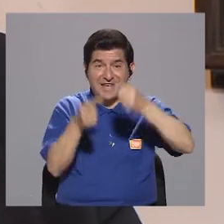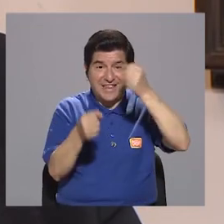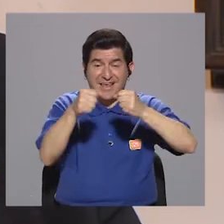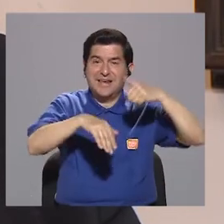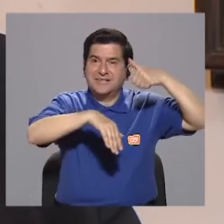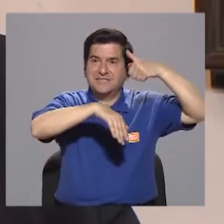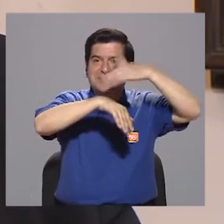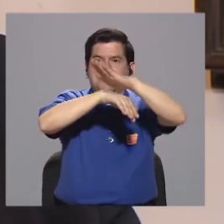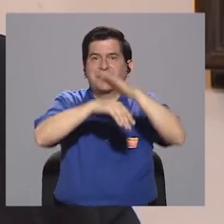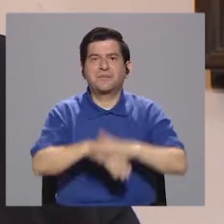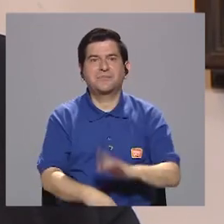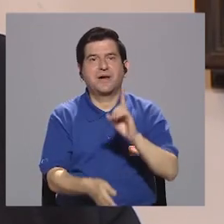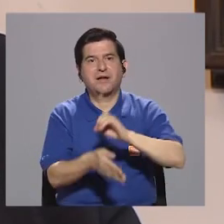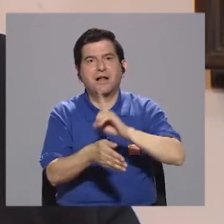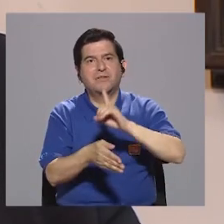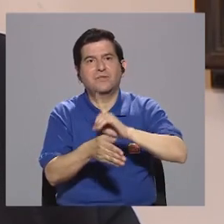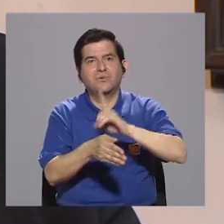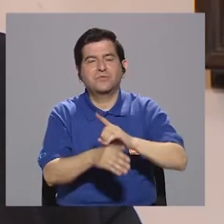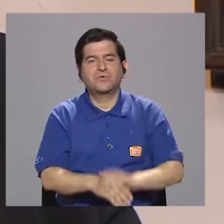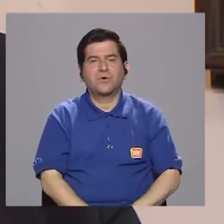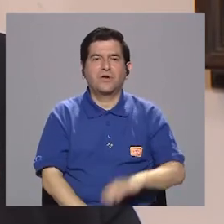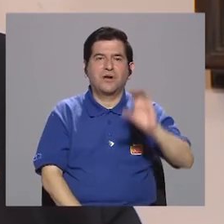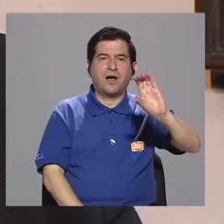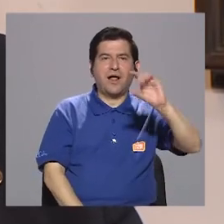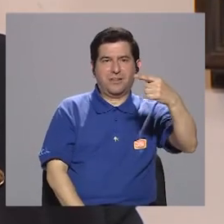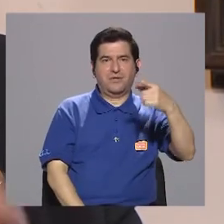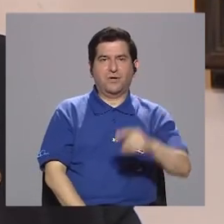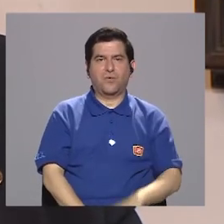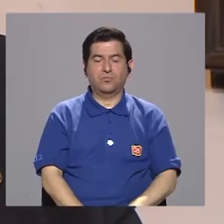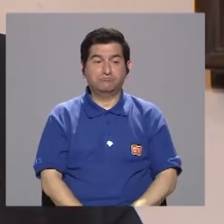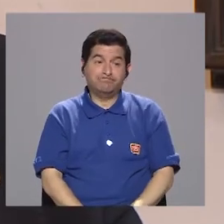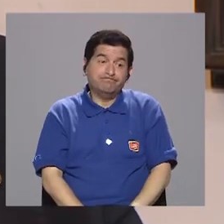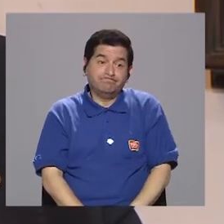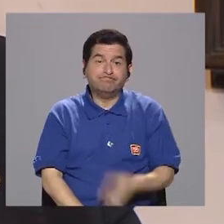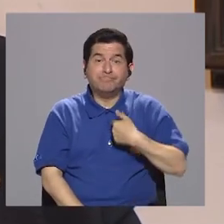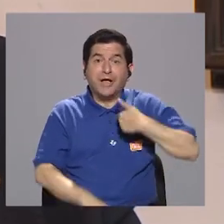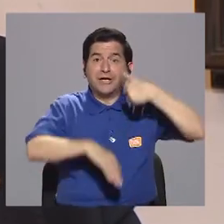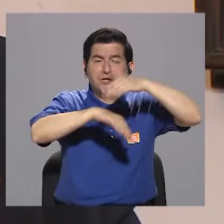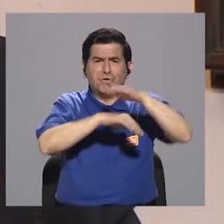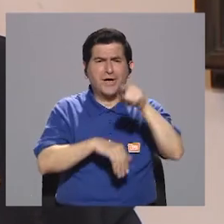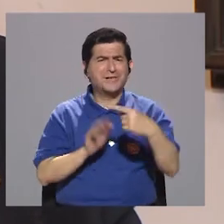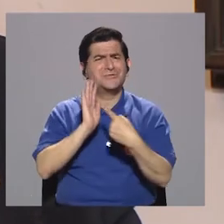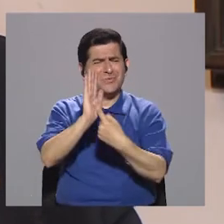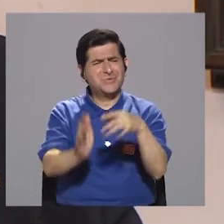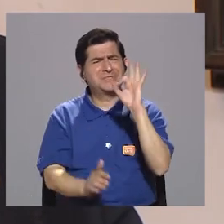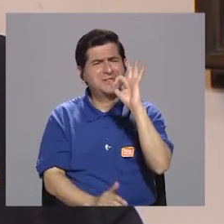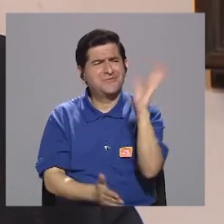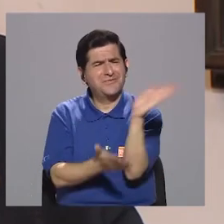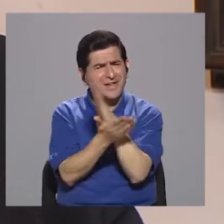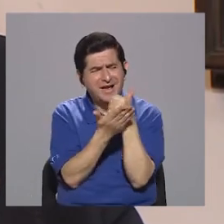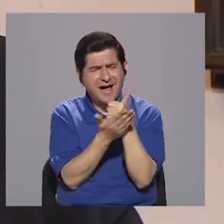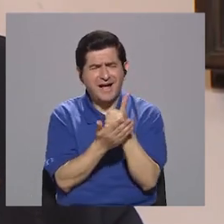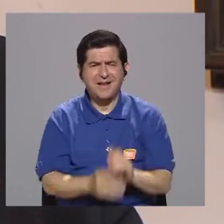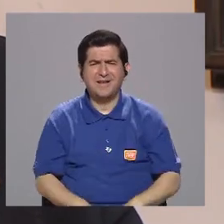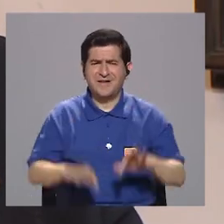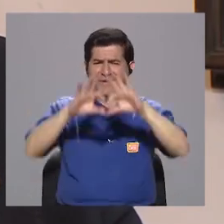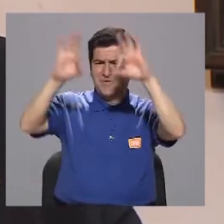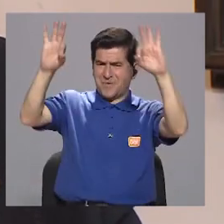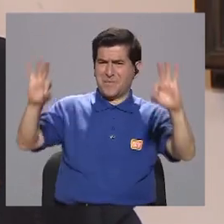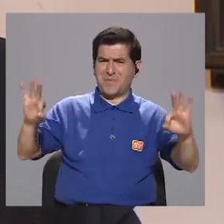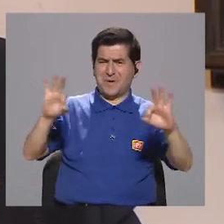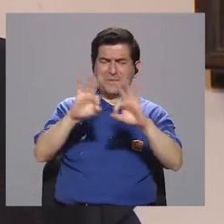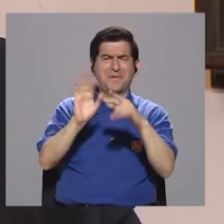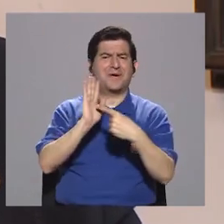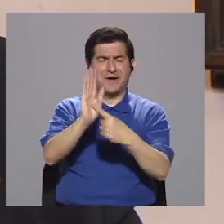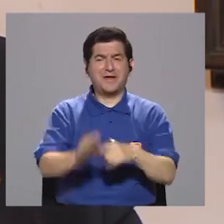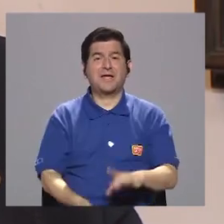que se la lleváramos al doctor Calderón. Y entonces se la mandé. Eso retrata muy bien algo, que hay una imagen que decía